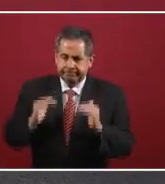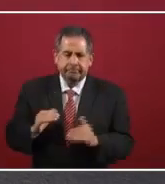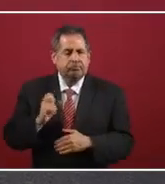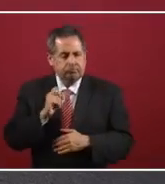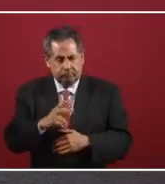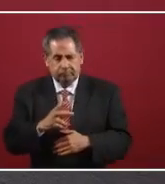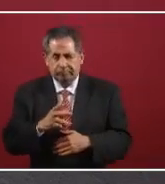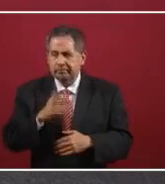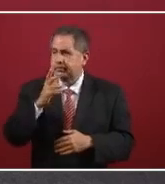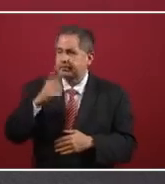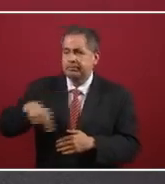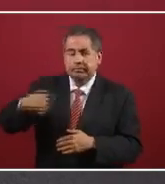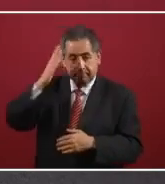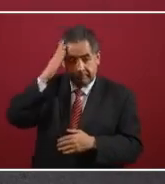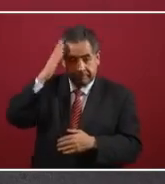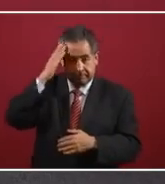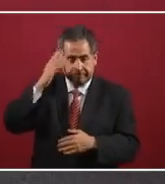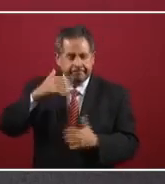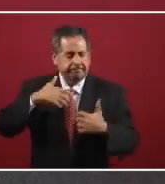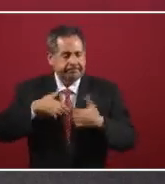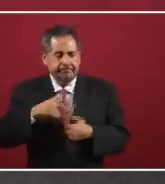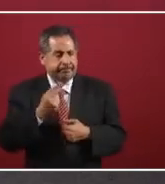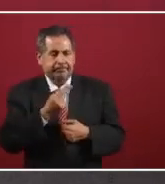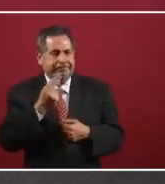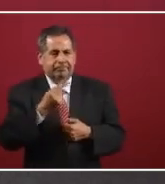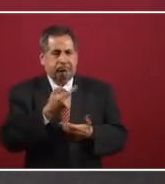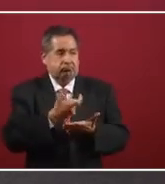prestaciones muy